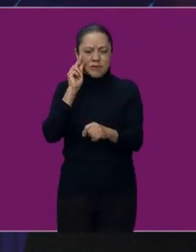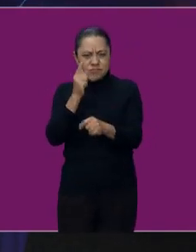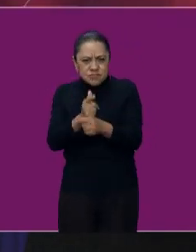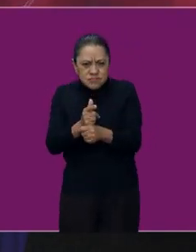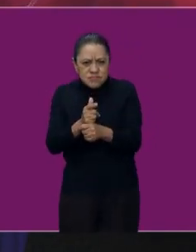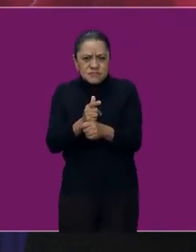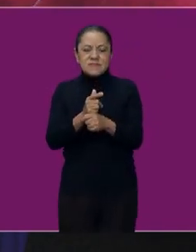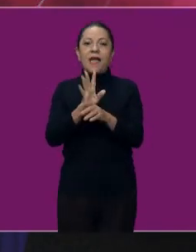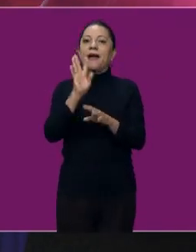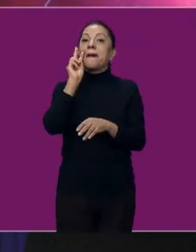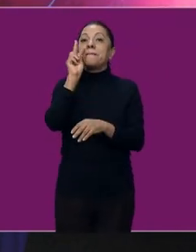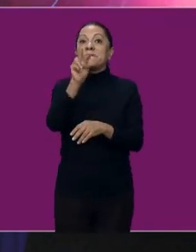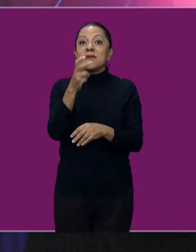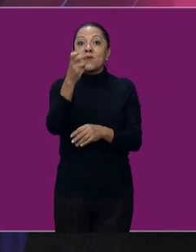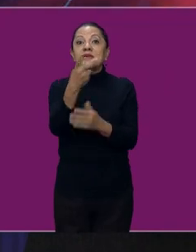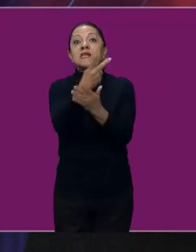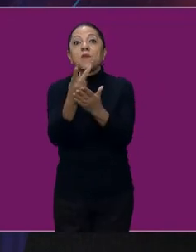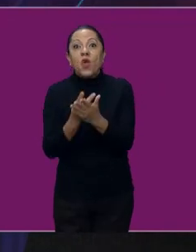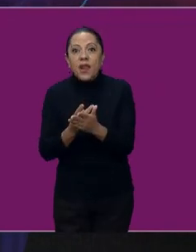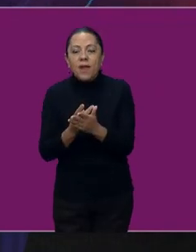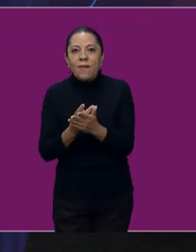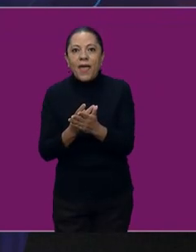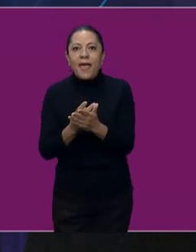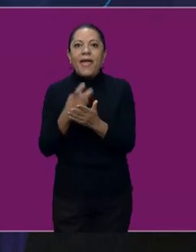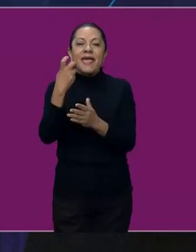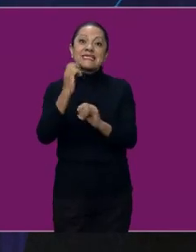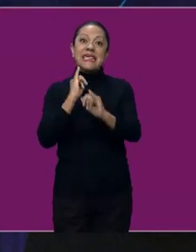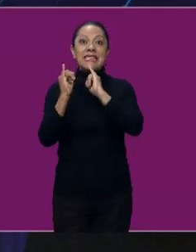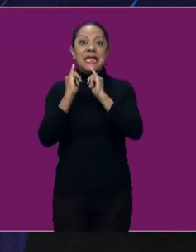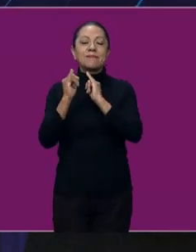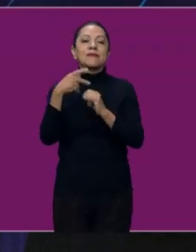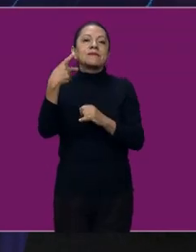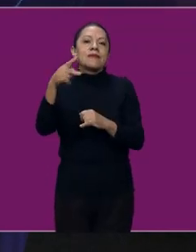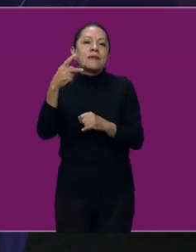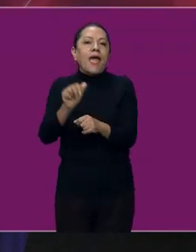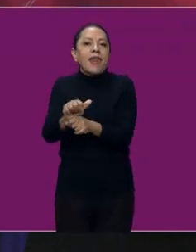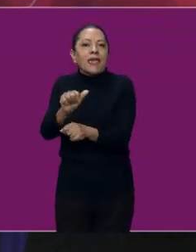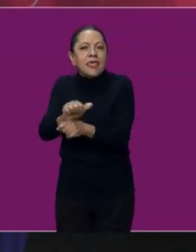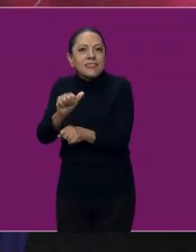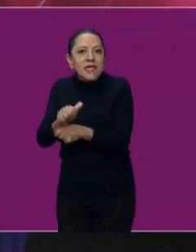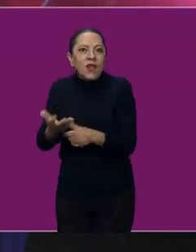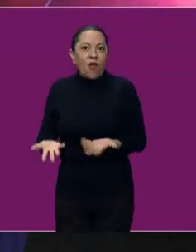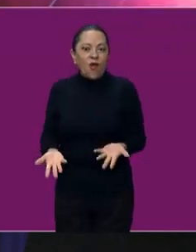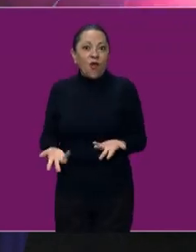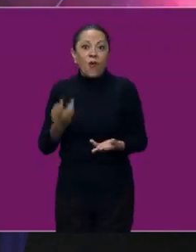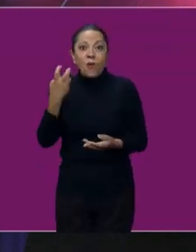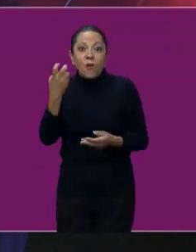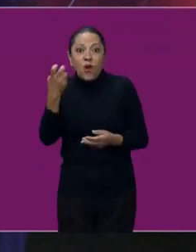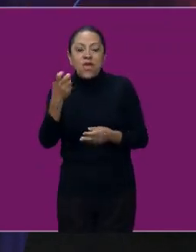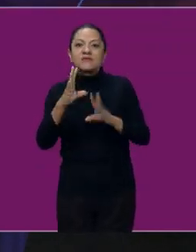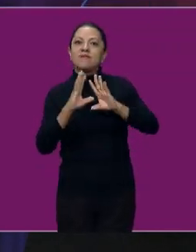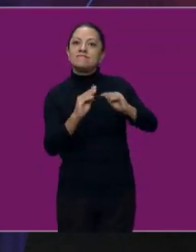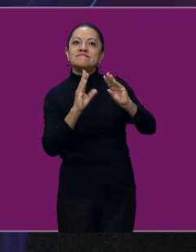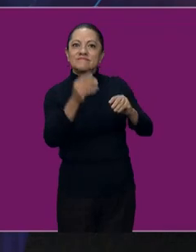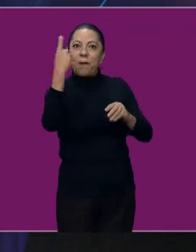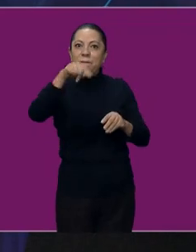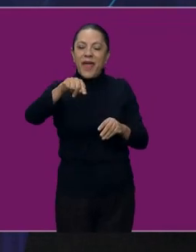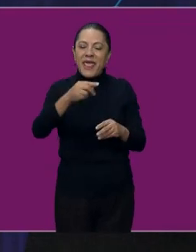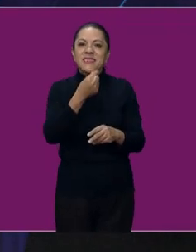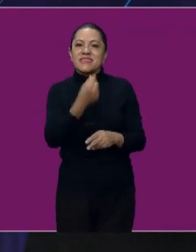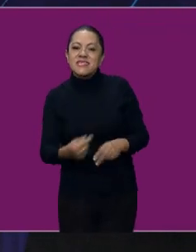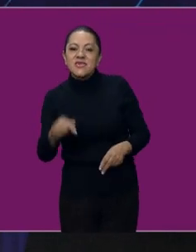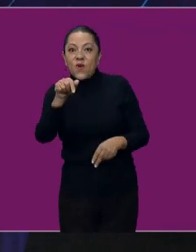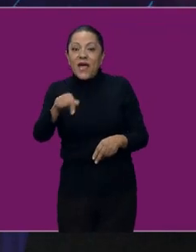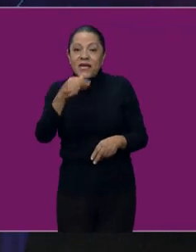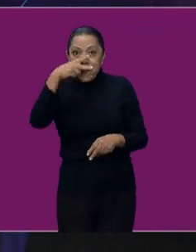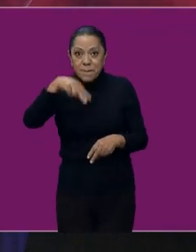dimos cuenta que el programa era argentino entonces la lengua de señas con la que estaban transmitiendo esa información era argentina